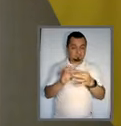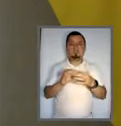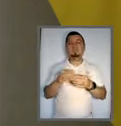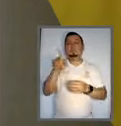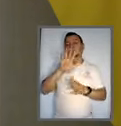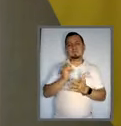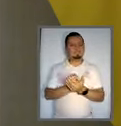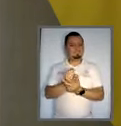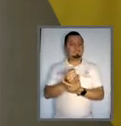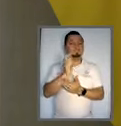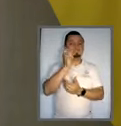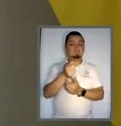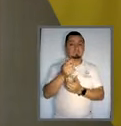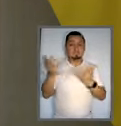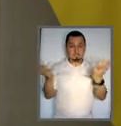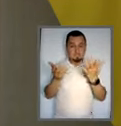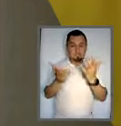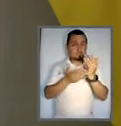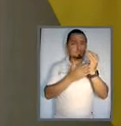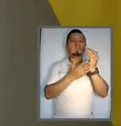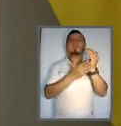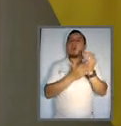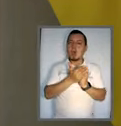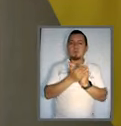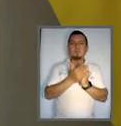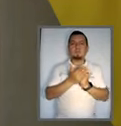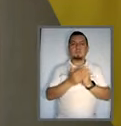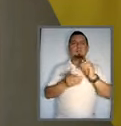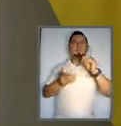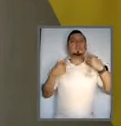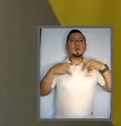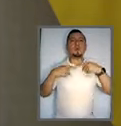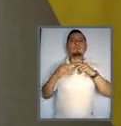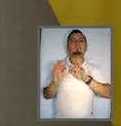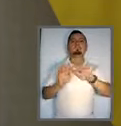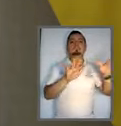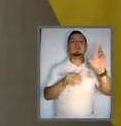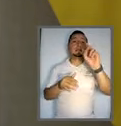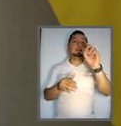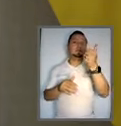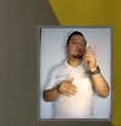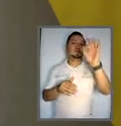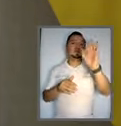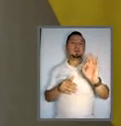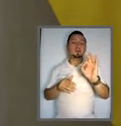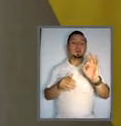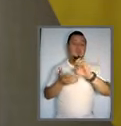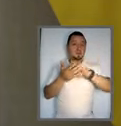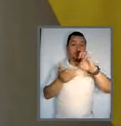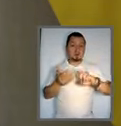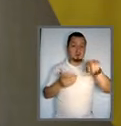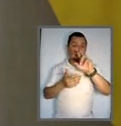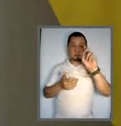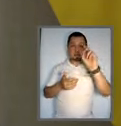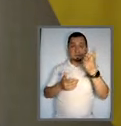La decisión nos va a permitir reducir el impacto en la movilidad en un 36%, es decir,